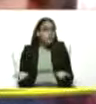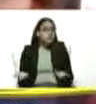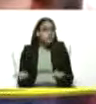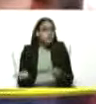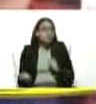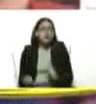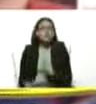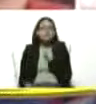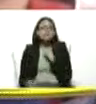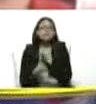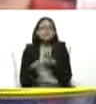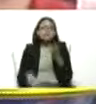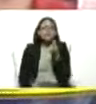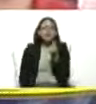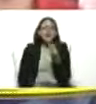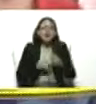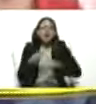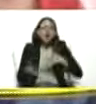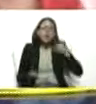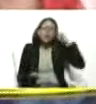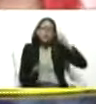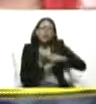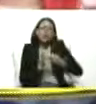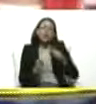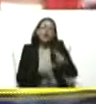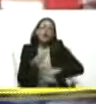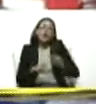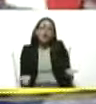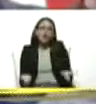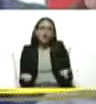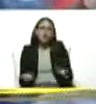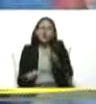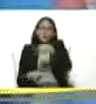perdiendo el 99% de los ingresos.